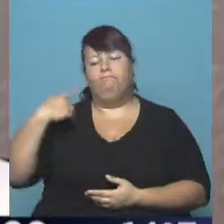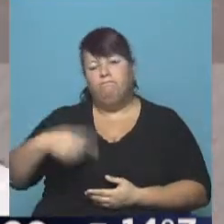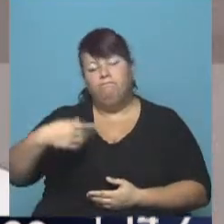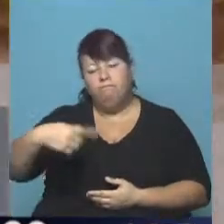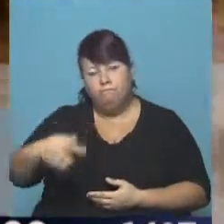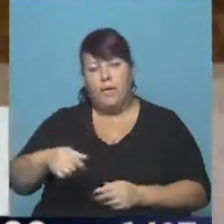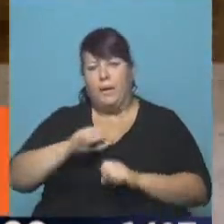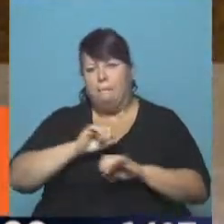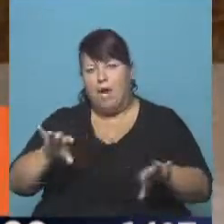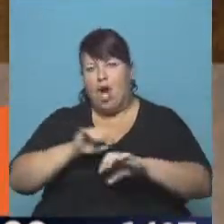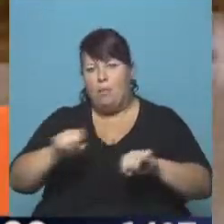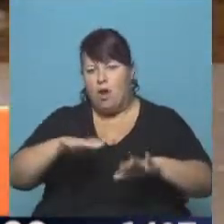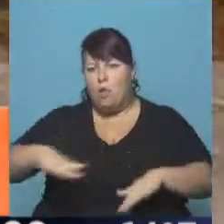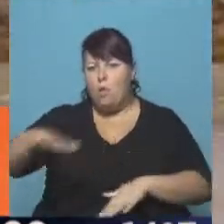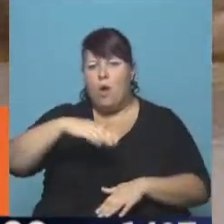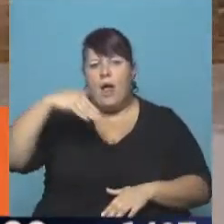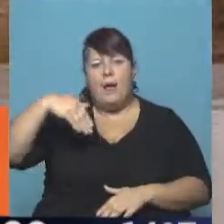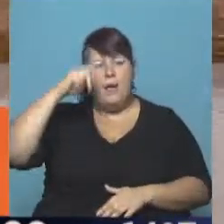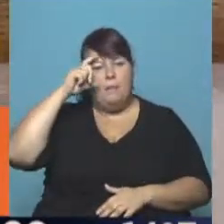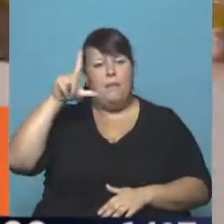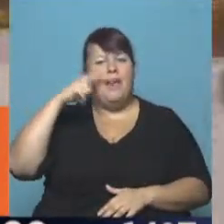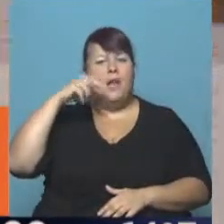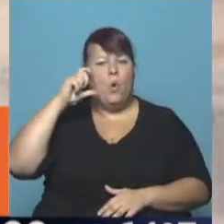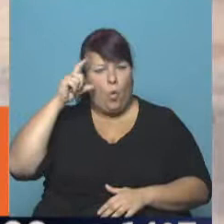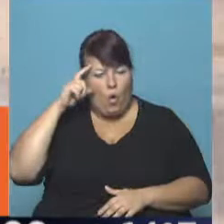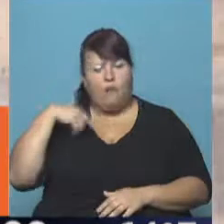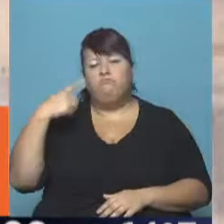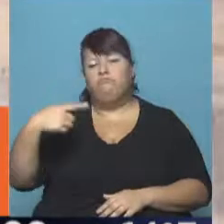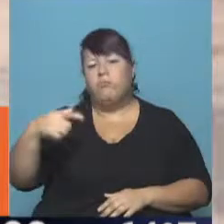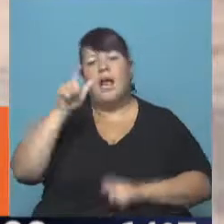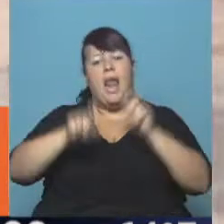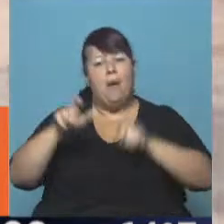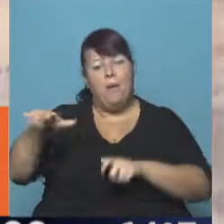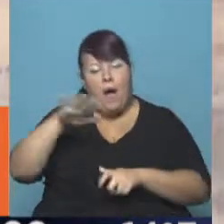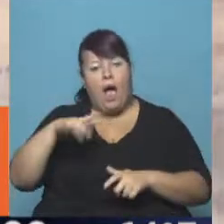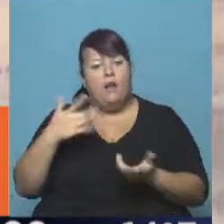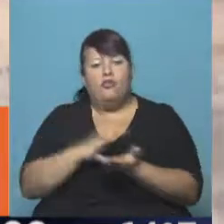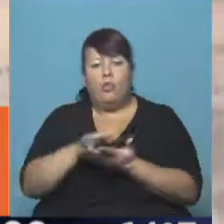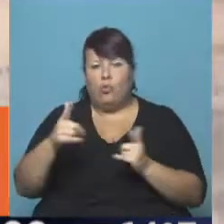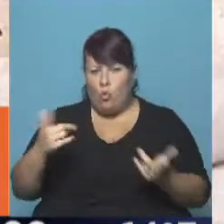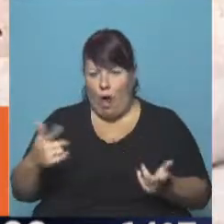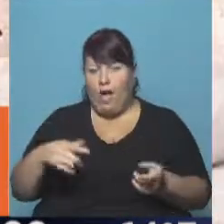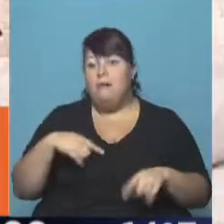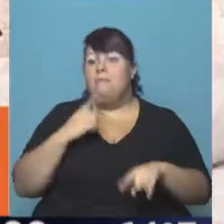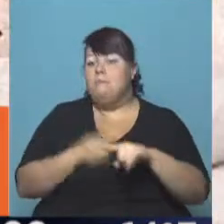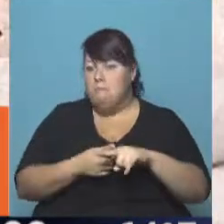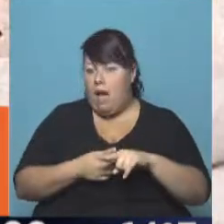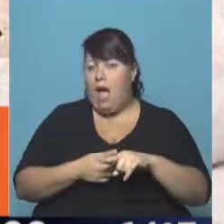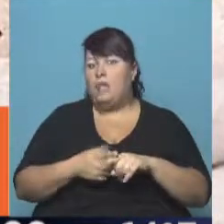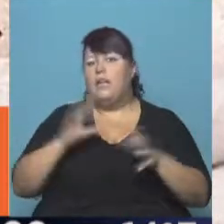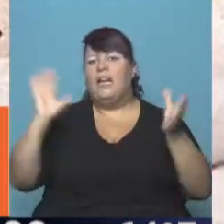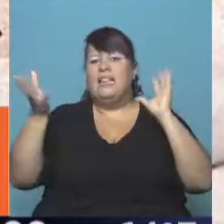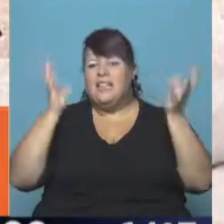las horas se agrava la situación en la localidad de melincué pasan los días y los vecinos siguen sin respuestas y a todo esto se suma el